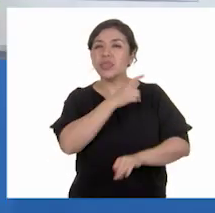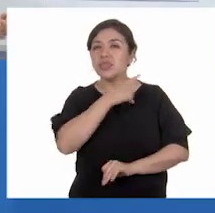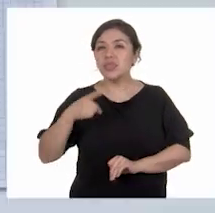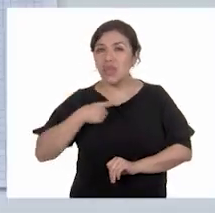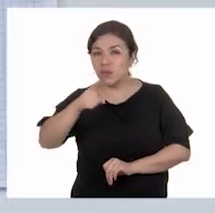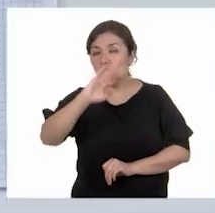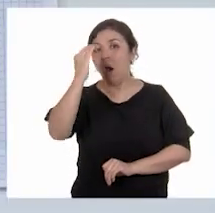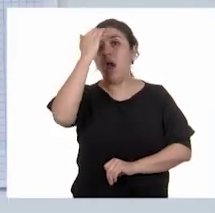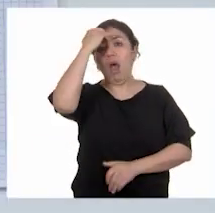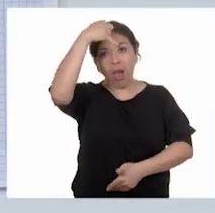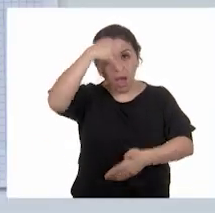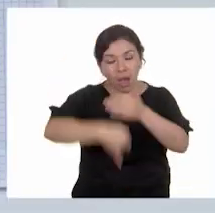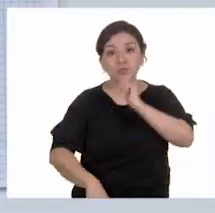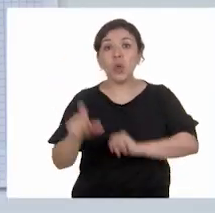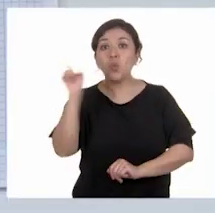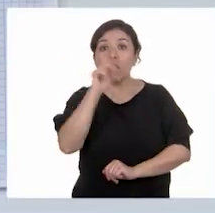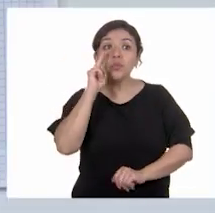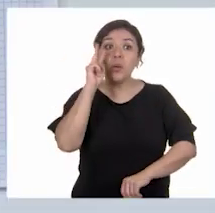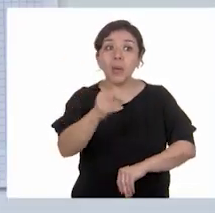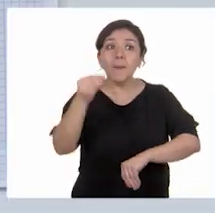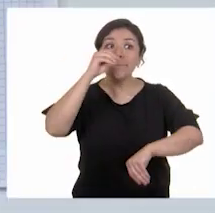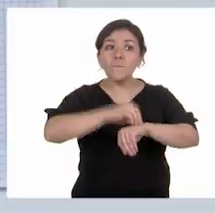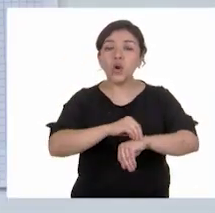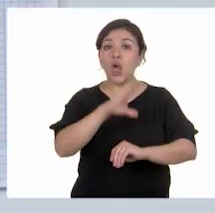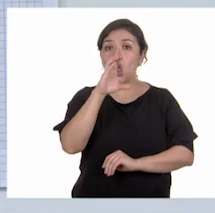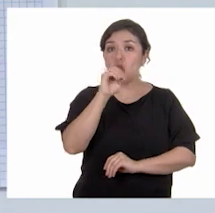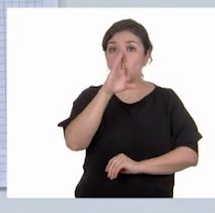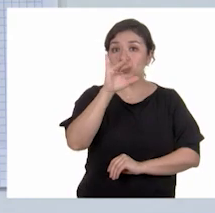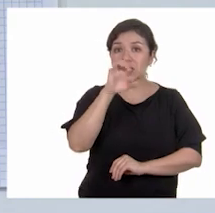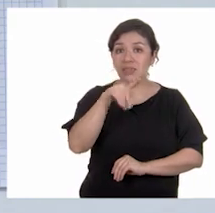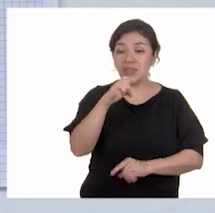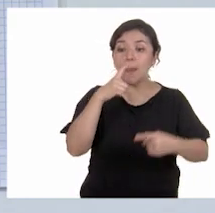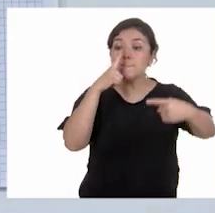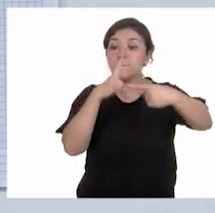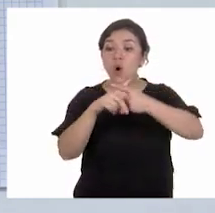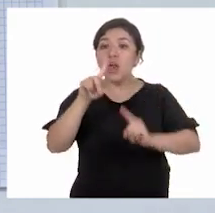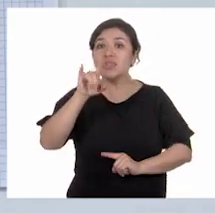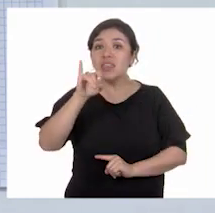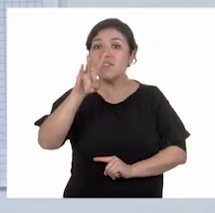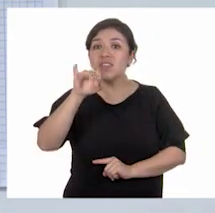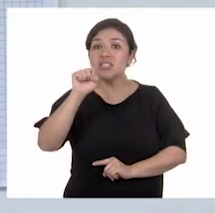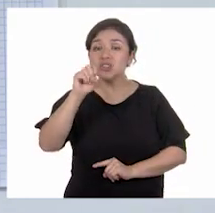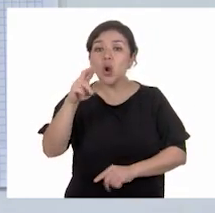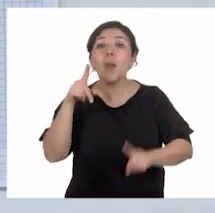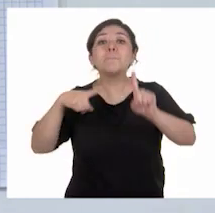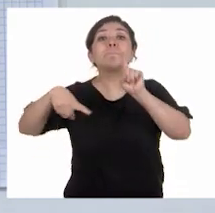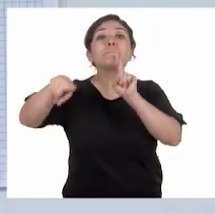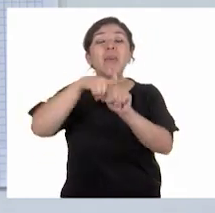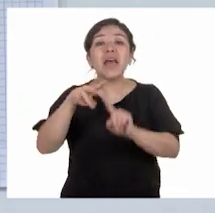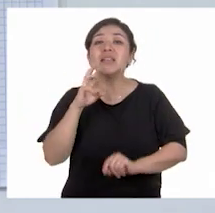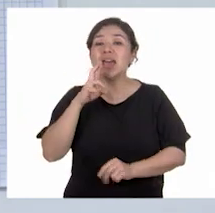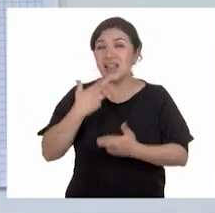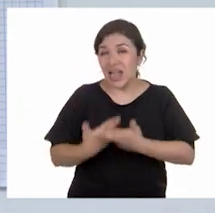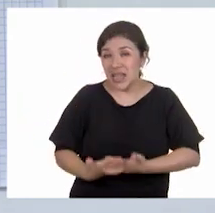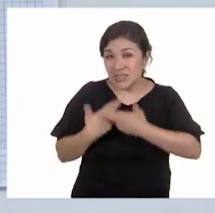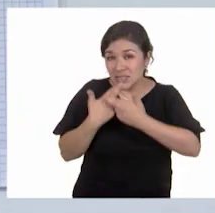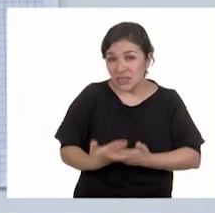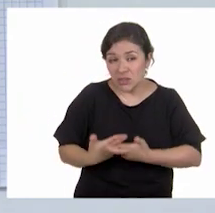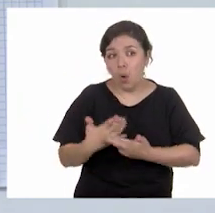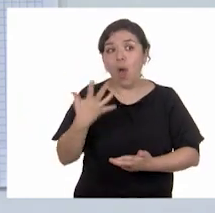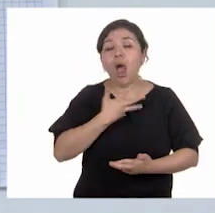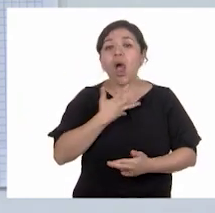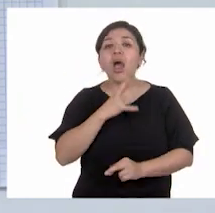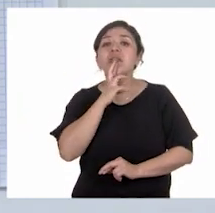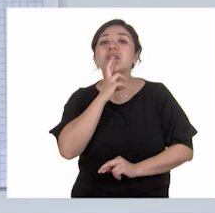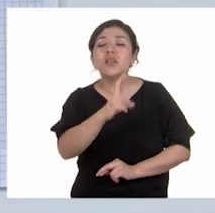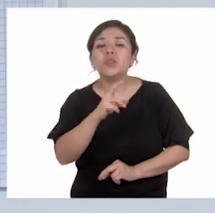conocer. Cuando ponemos el cociente por el divisor más el residuo, nos va a dar como